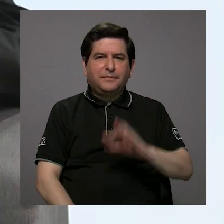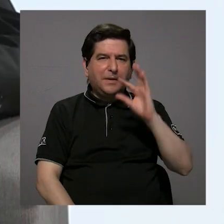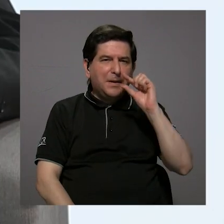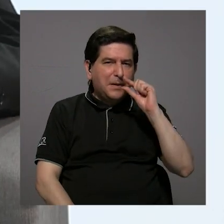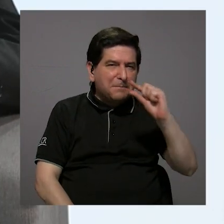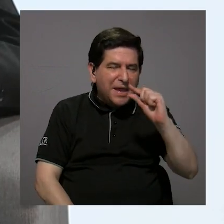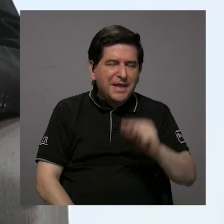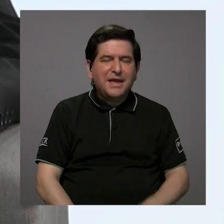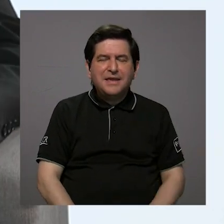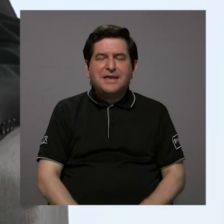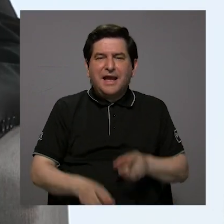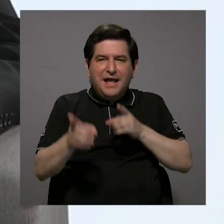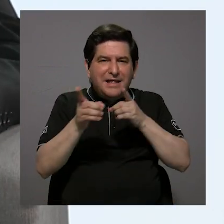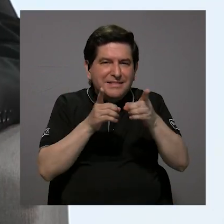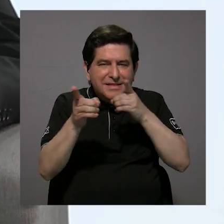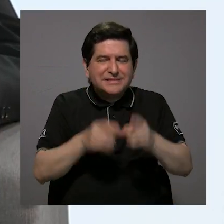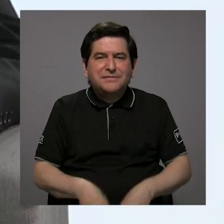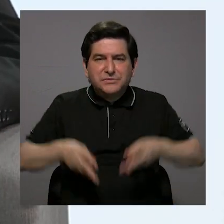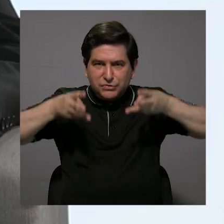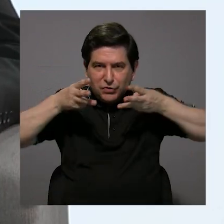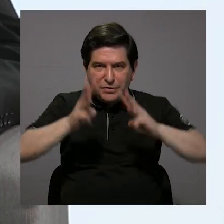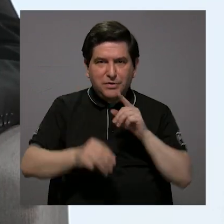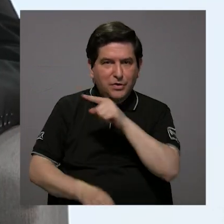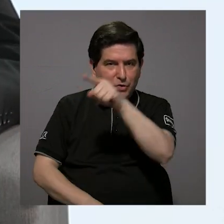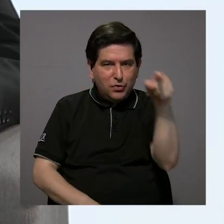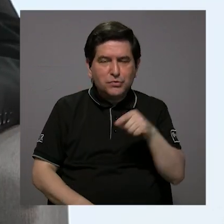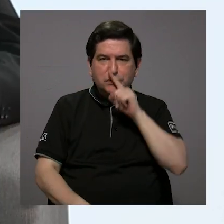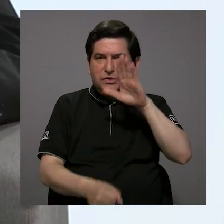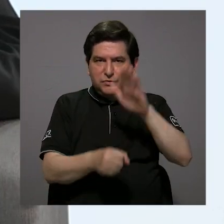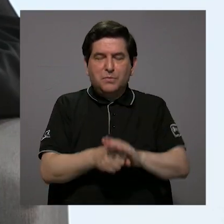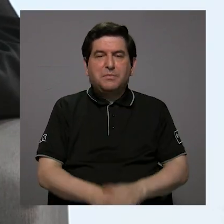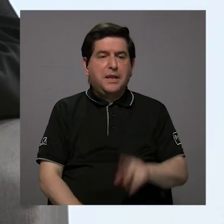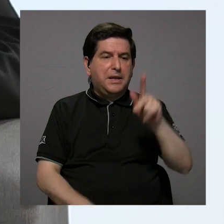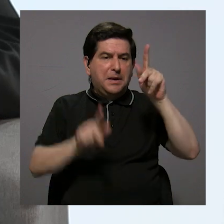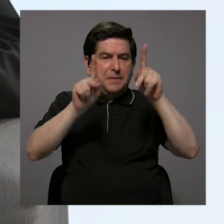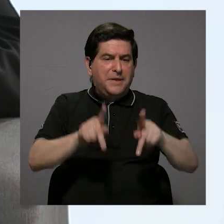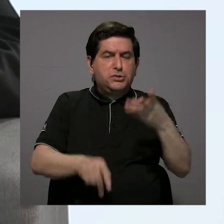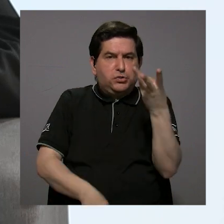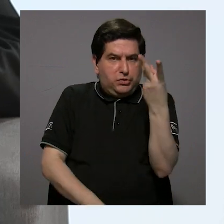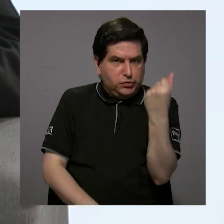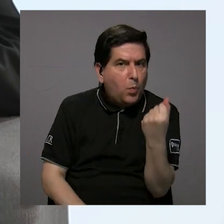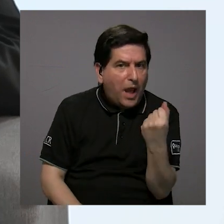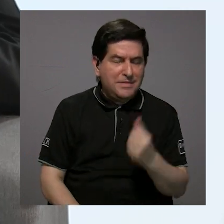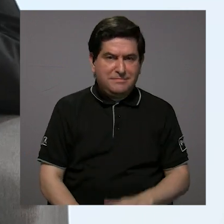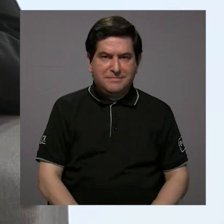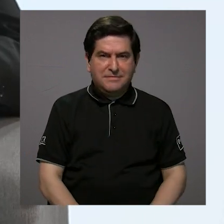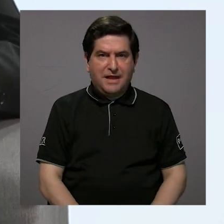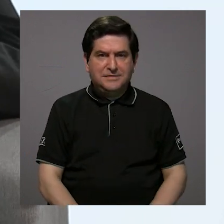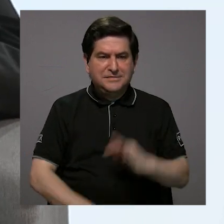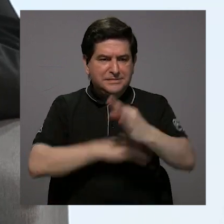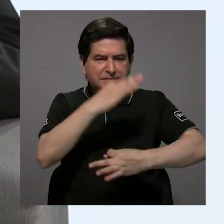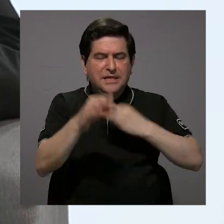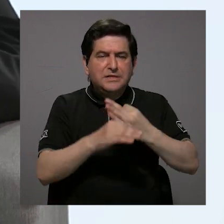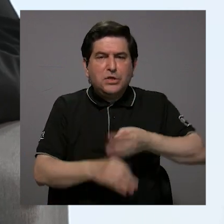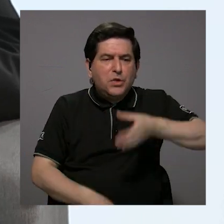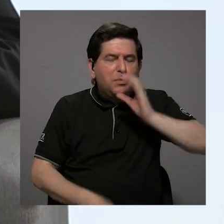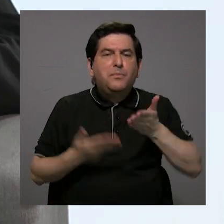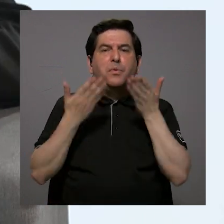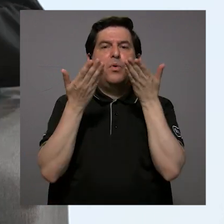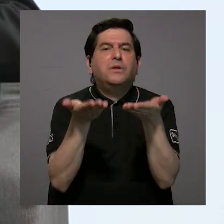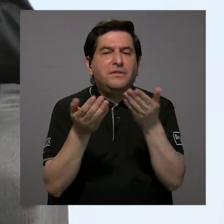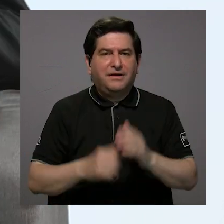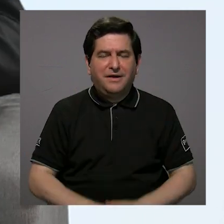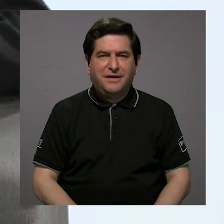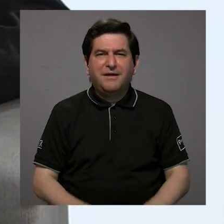breve descripción de la metodología que ustedes siguieron. ¿Cuántas personas? Sí. ¿Qué tipo de hidratante